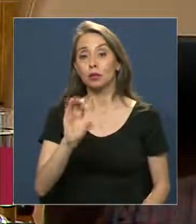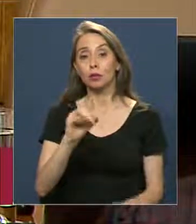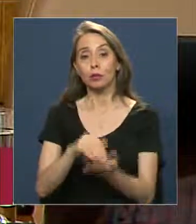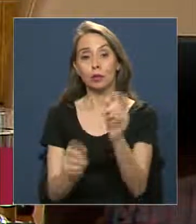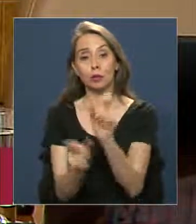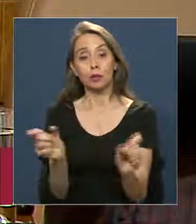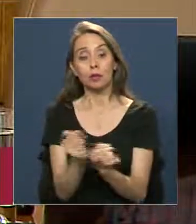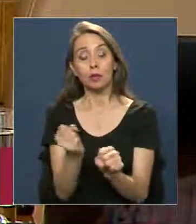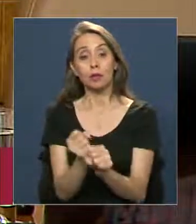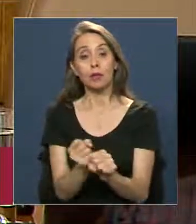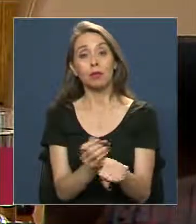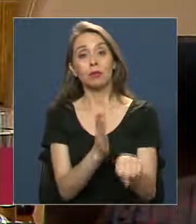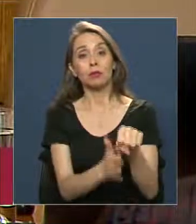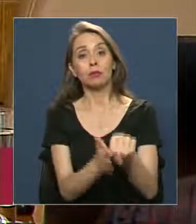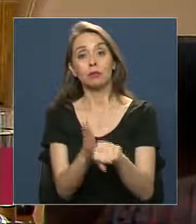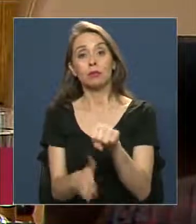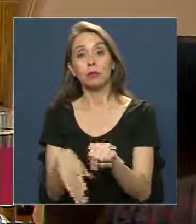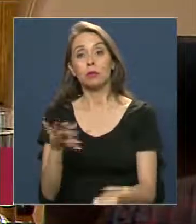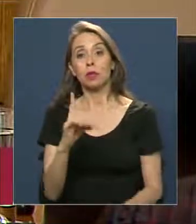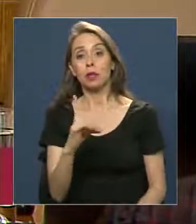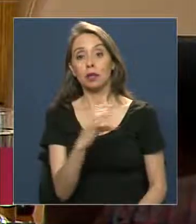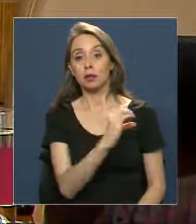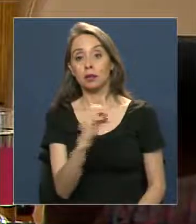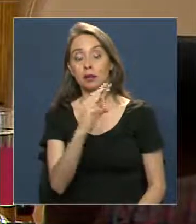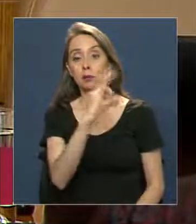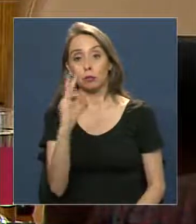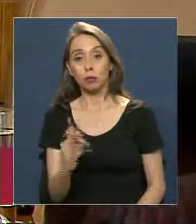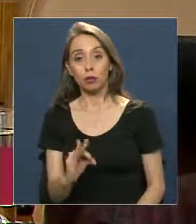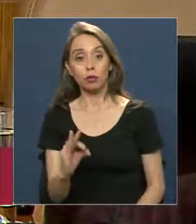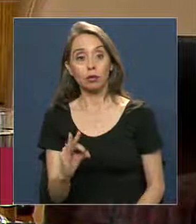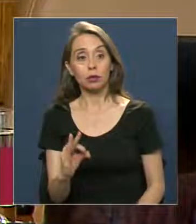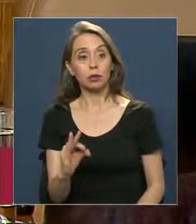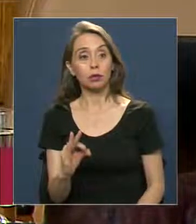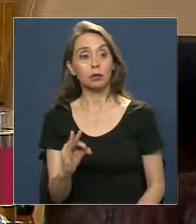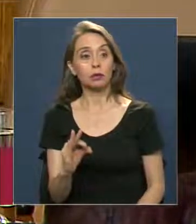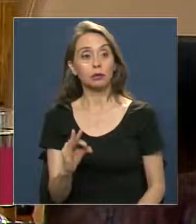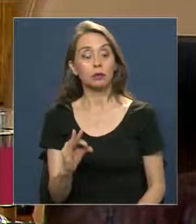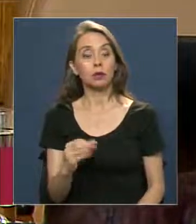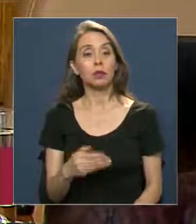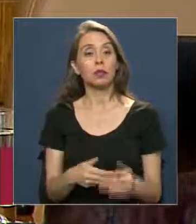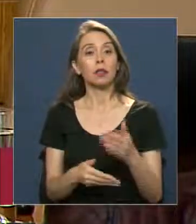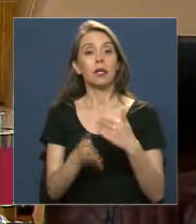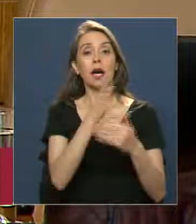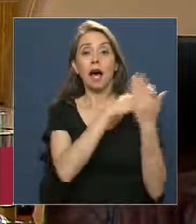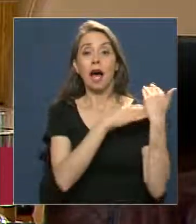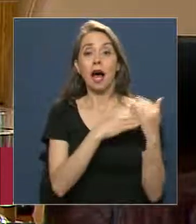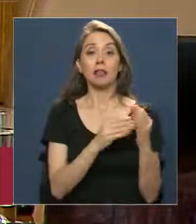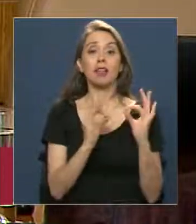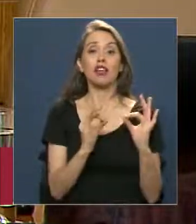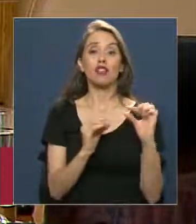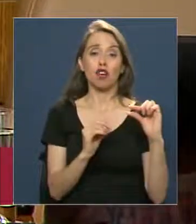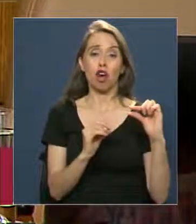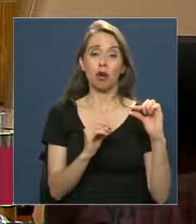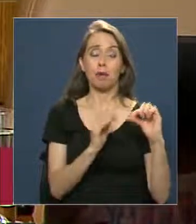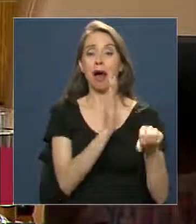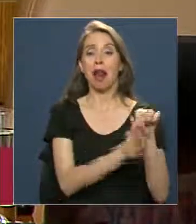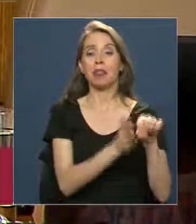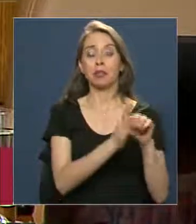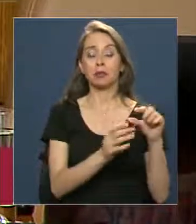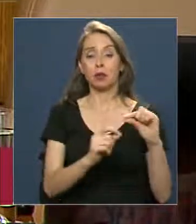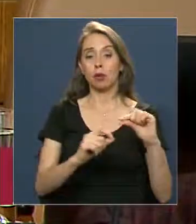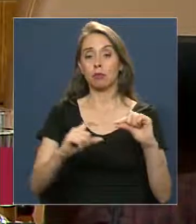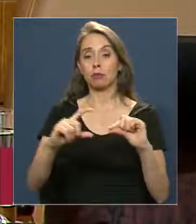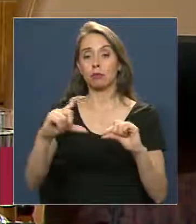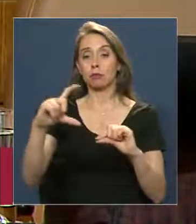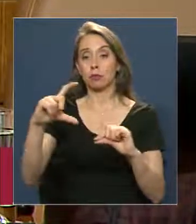trabajadores que han perdido su trabajo, más del 100% por sobre lo que era normal en una fecha como esta. Sin duda,